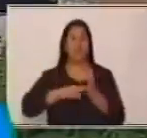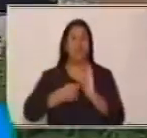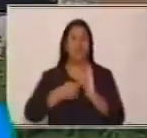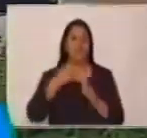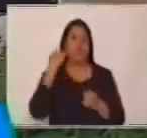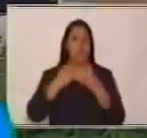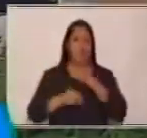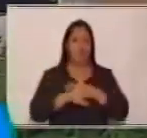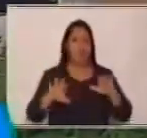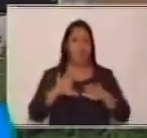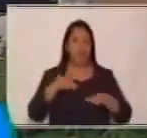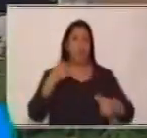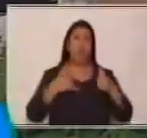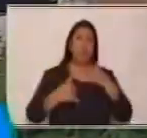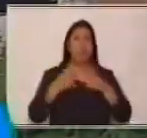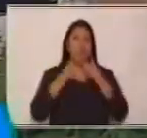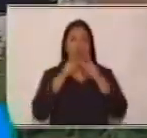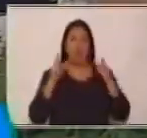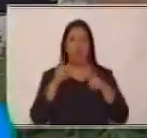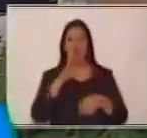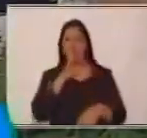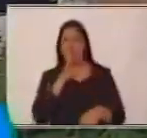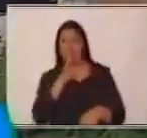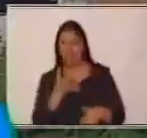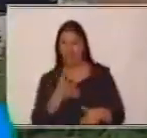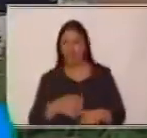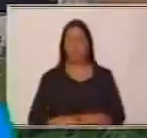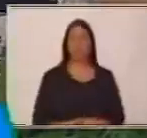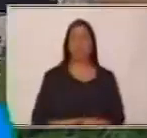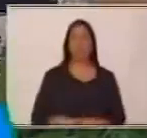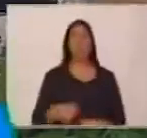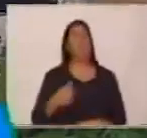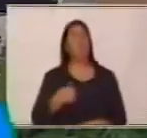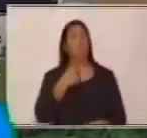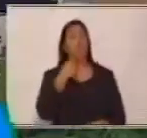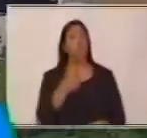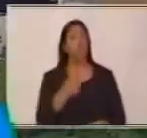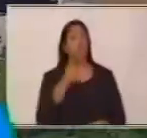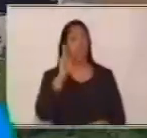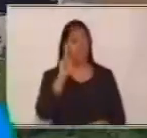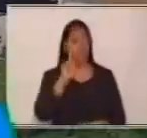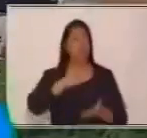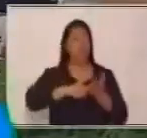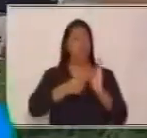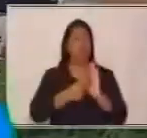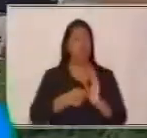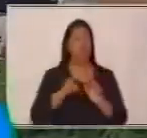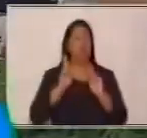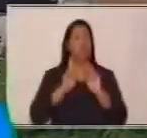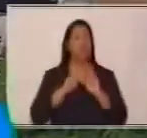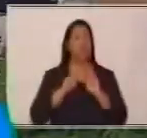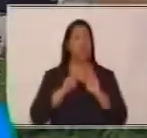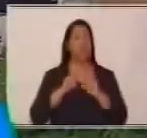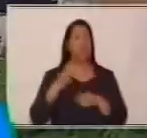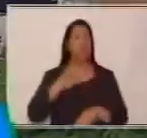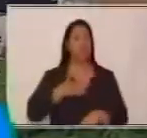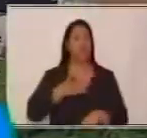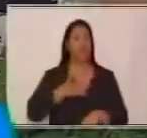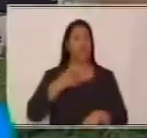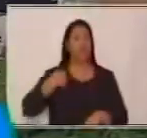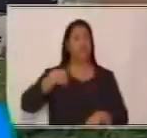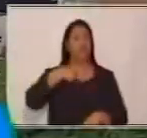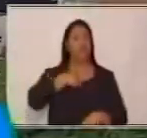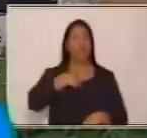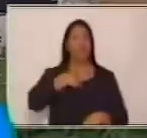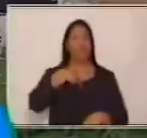lenguaje. Te mencioné que hay un significado que depende de nosotros, es decir, de lo subjetivo, de la forma